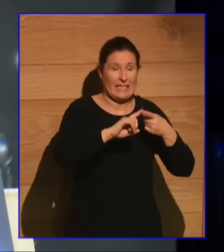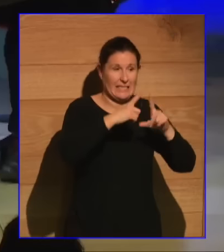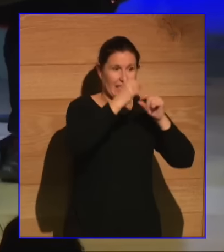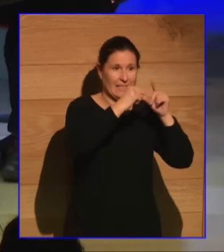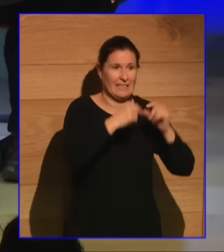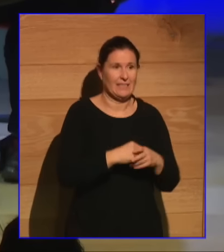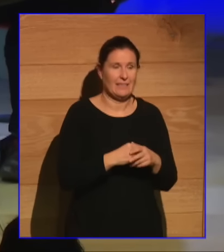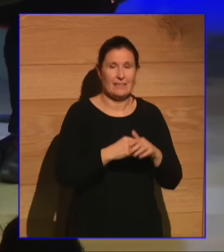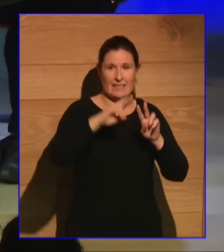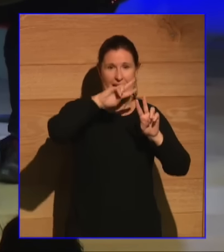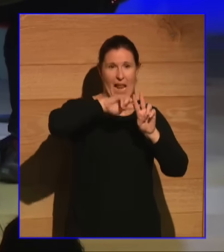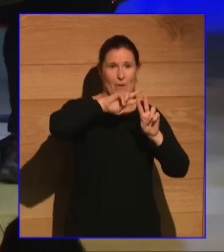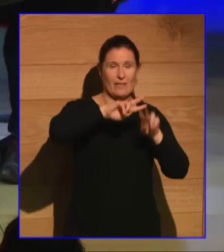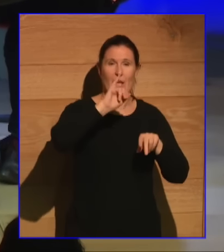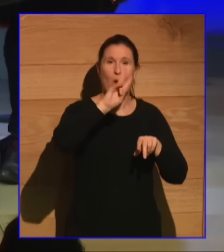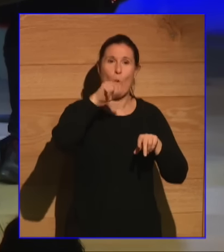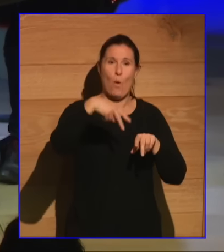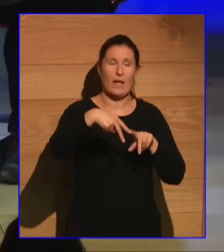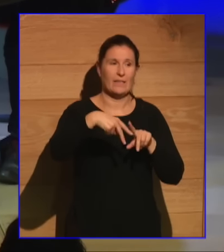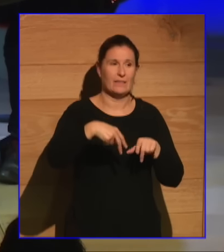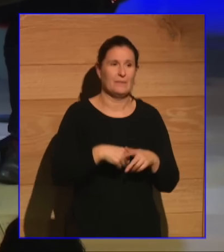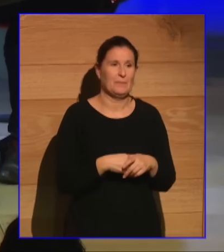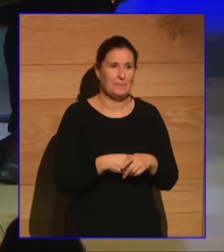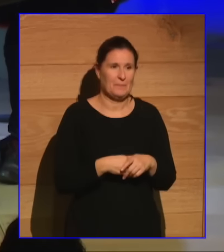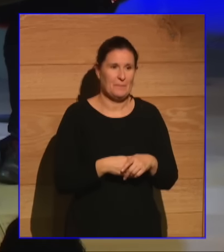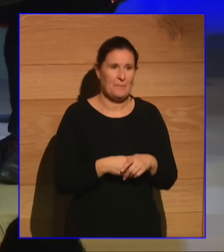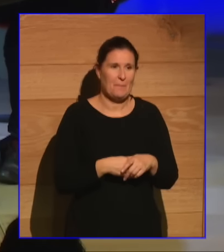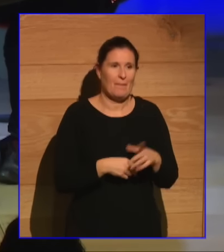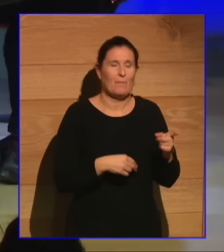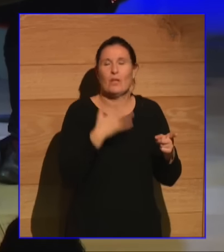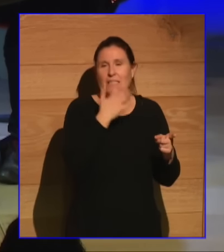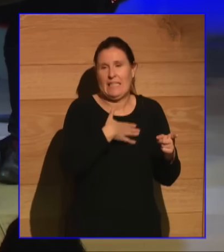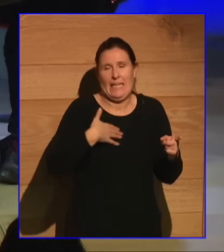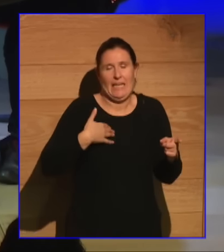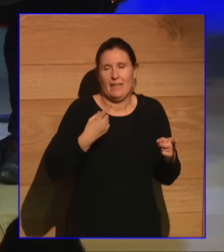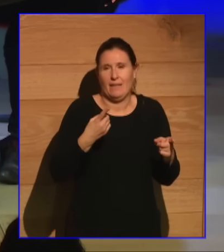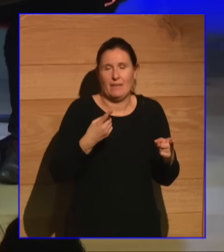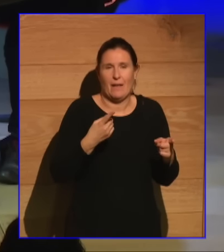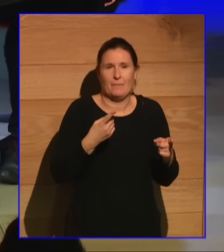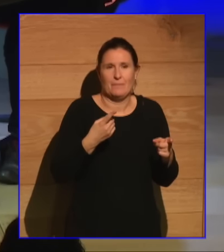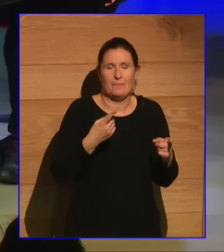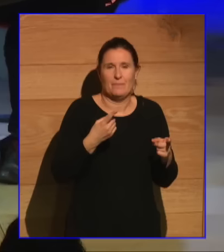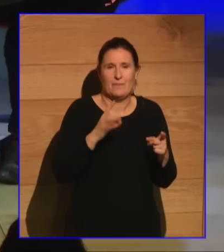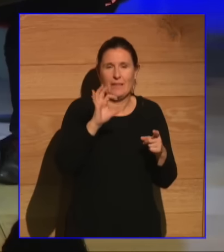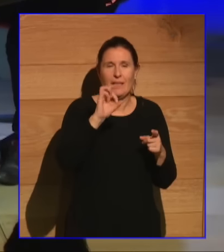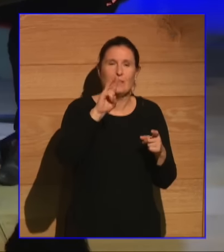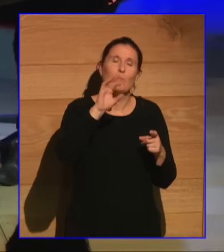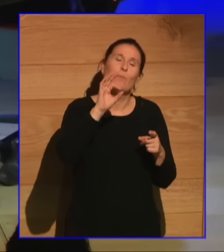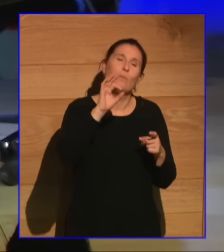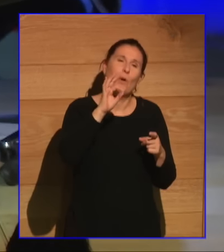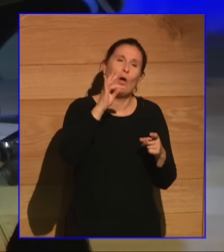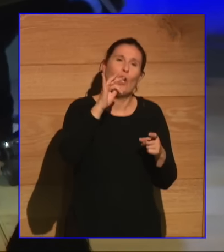Exacto. Almohadilla, Juan... Bueno, el que quiera que vaya a Spotify, aunque solo sea para escuchar eso, de Long Road to